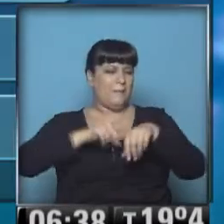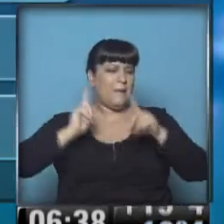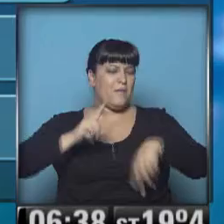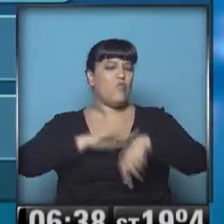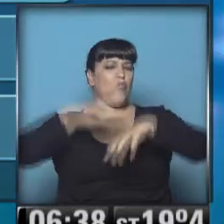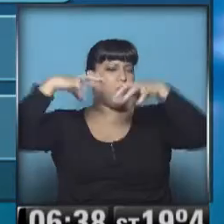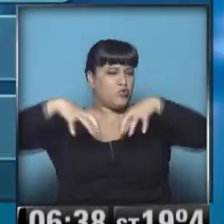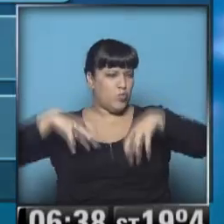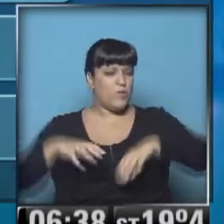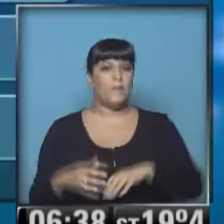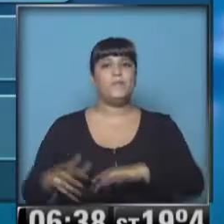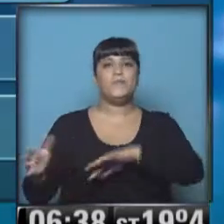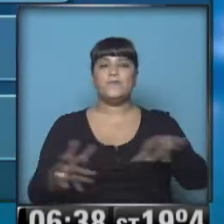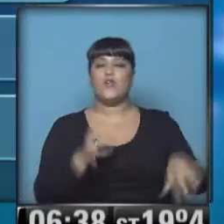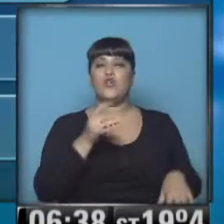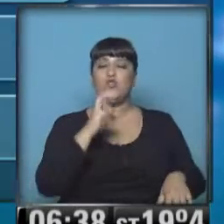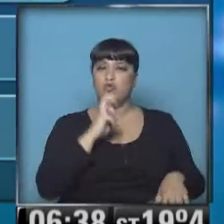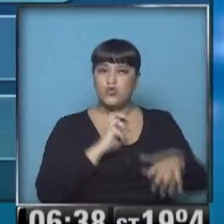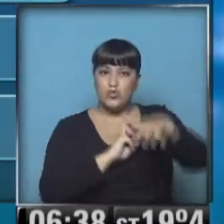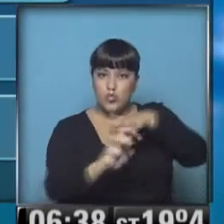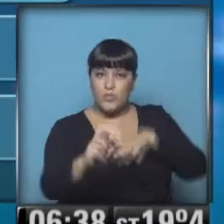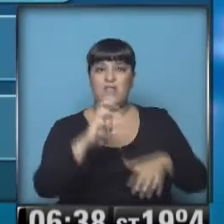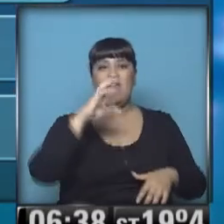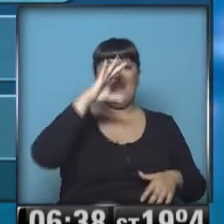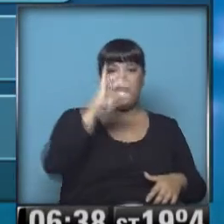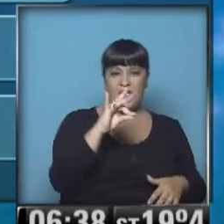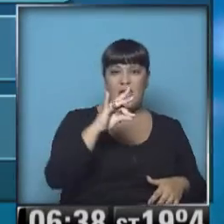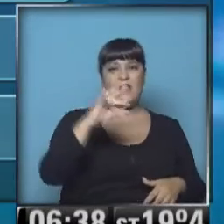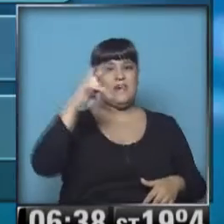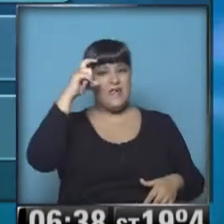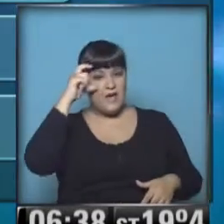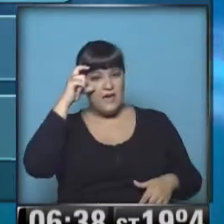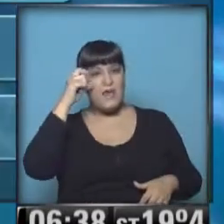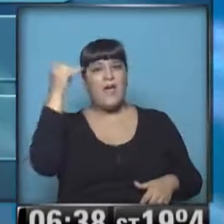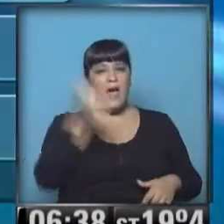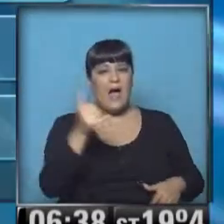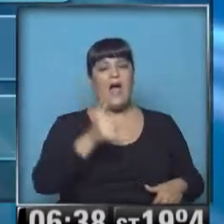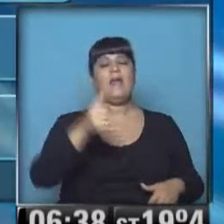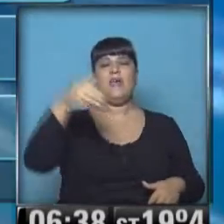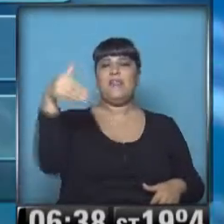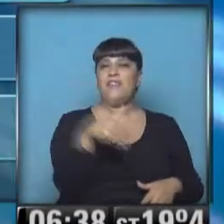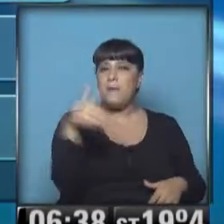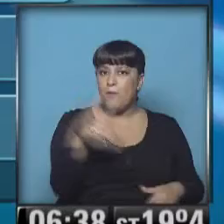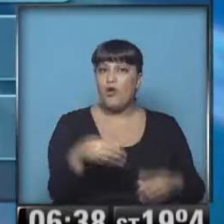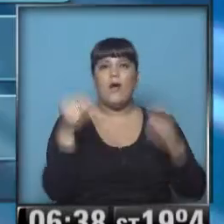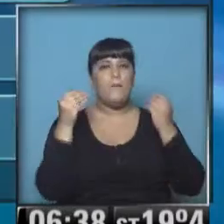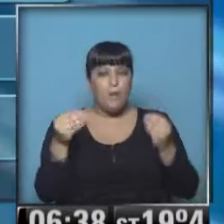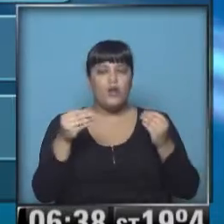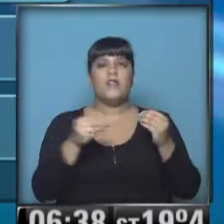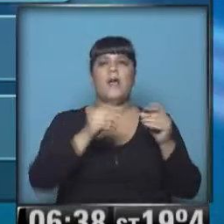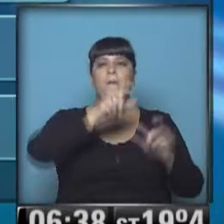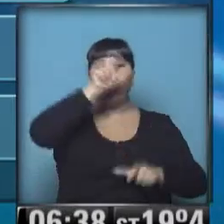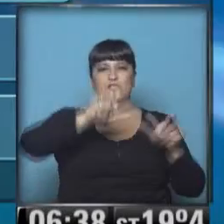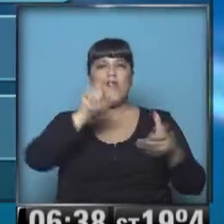Y en cuanto a los subtes, la línea C y D operan con demoras, y en este caso tiene que ver por falta de personal